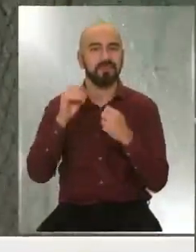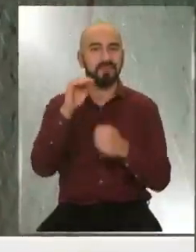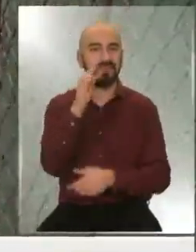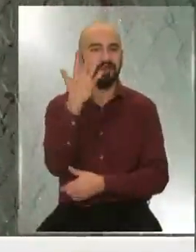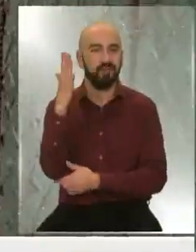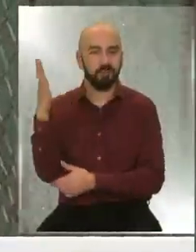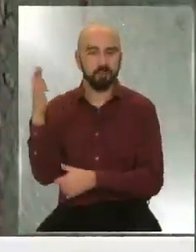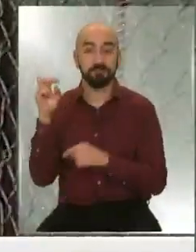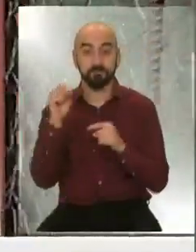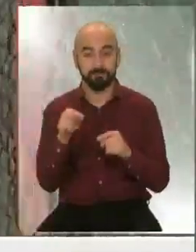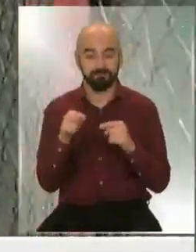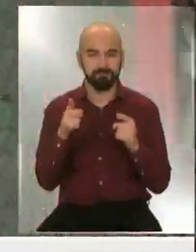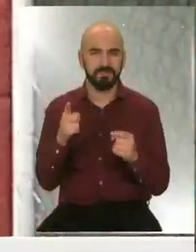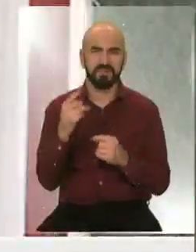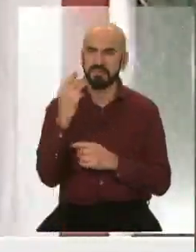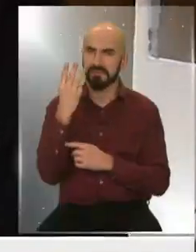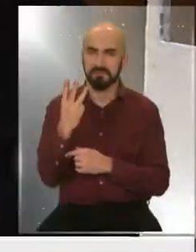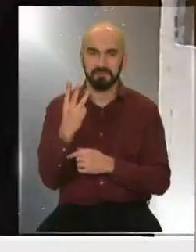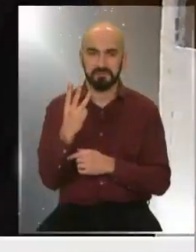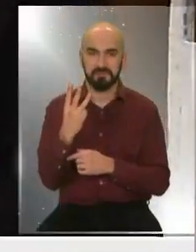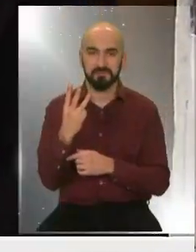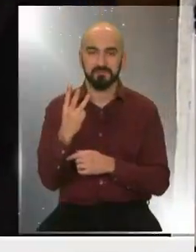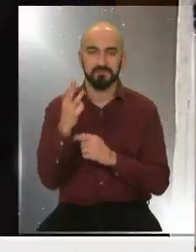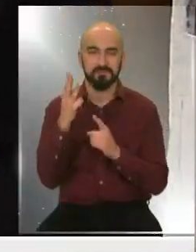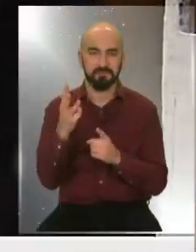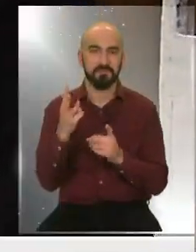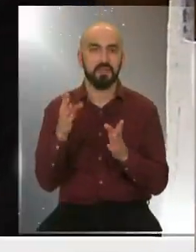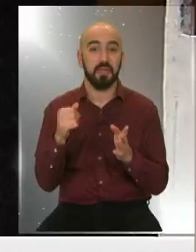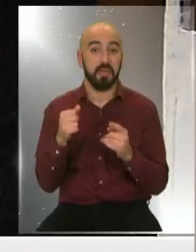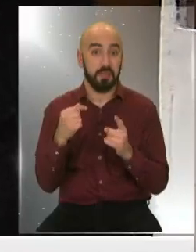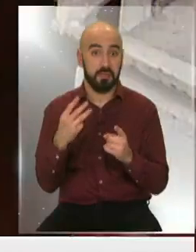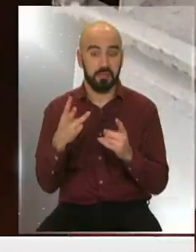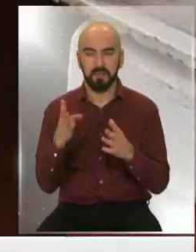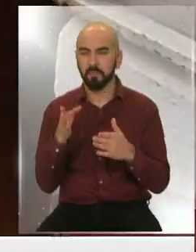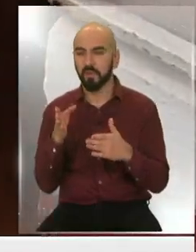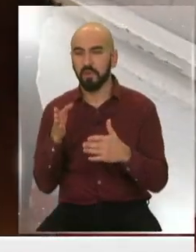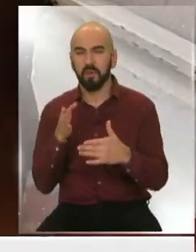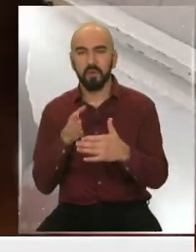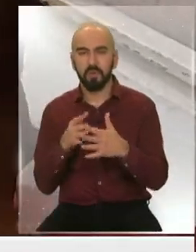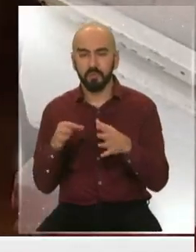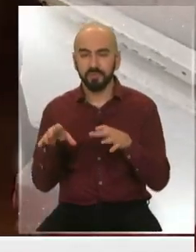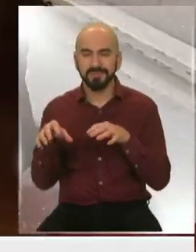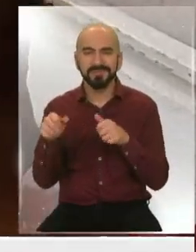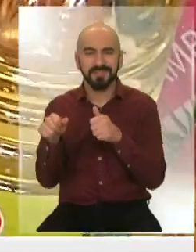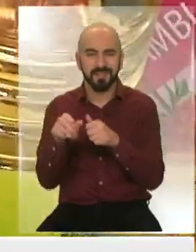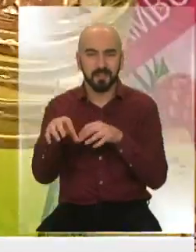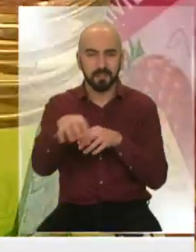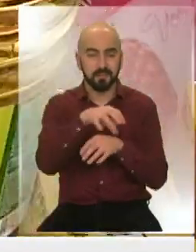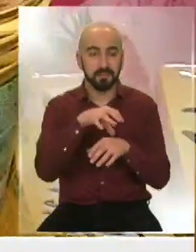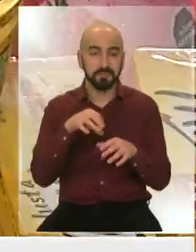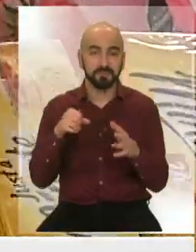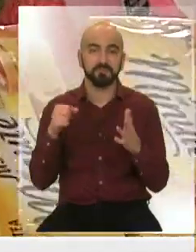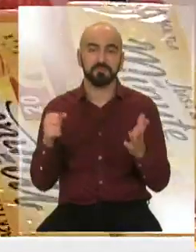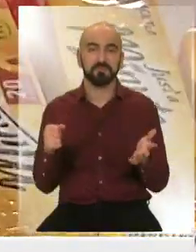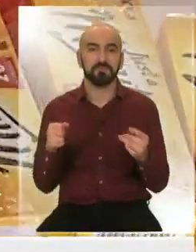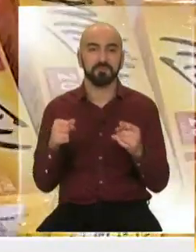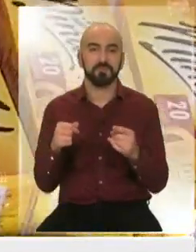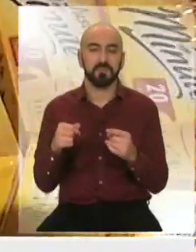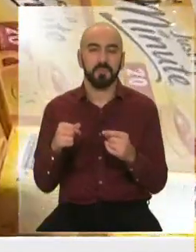quedan las tres muy cercanas, ¿cierto? De hecho, son fronterizas una de otra, y poder